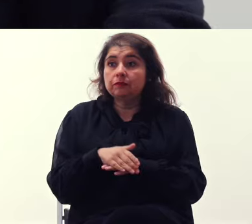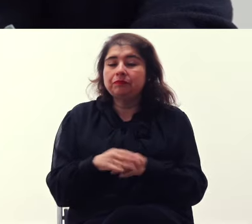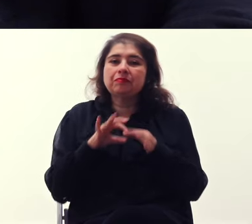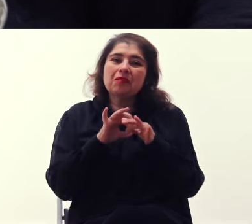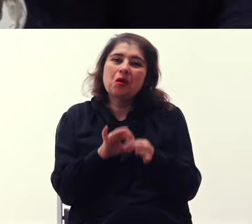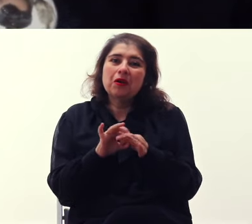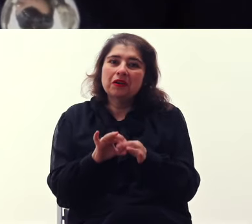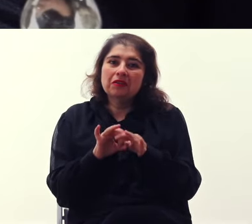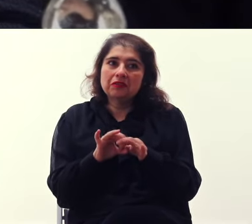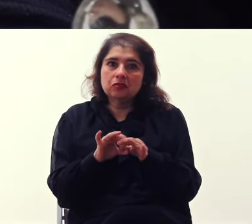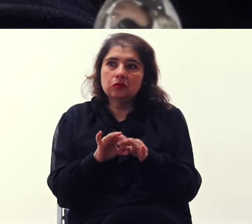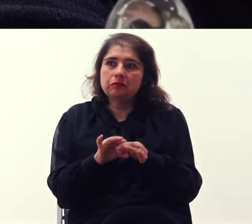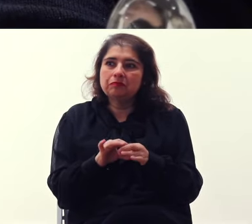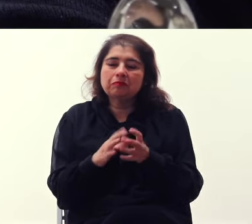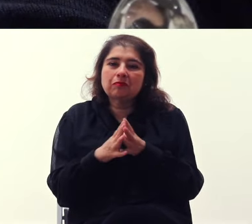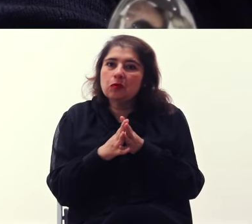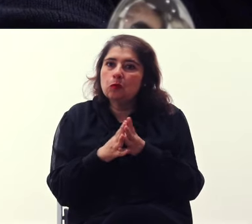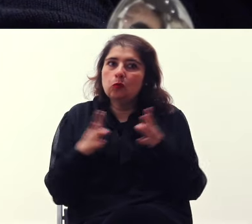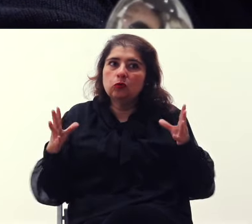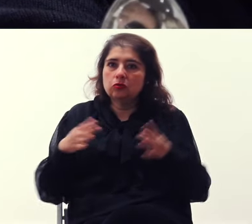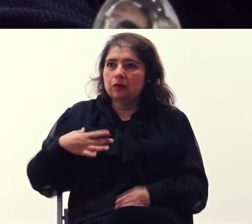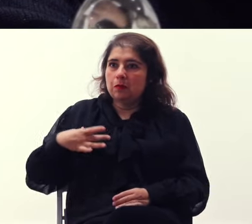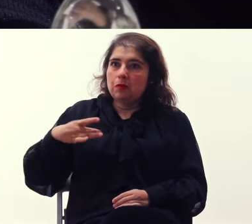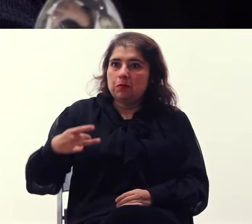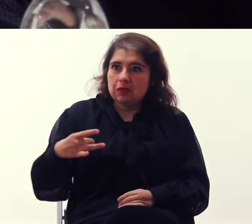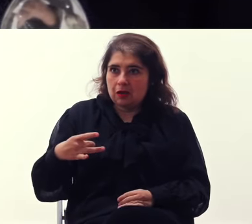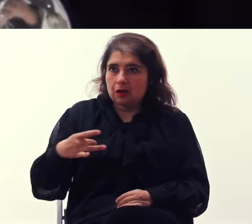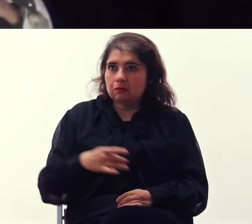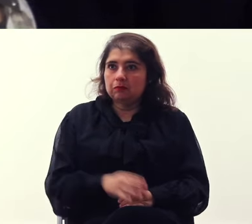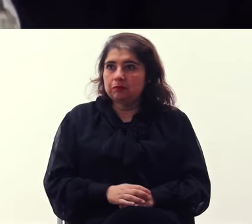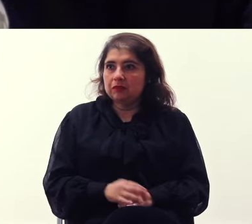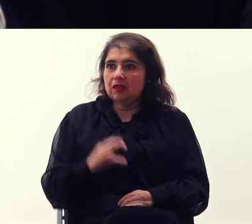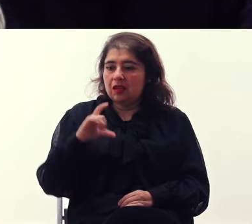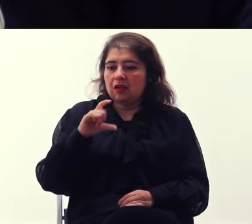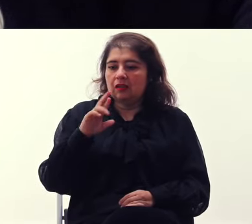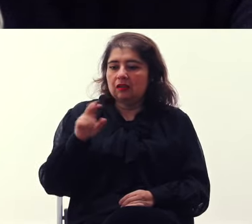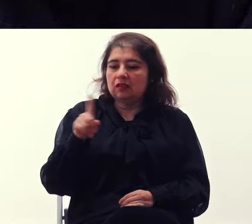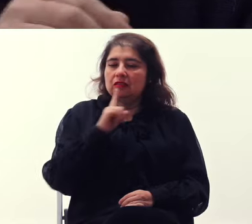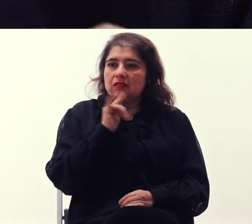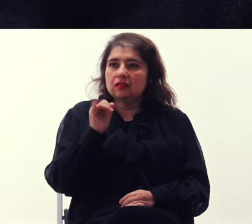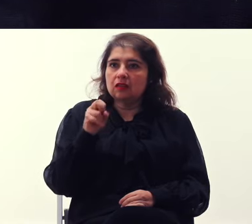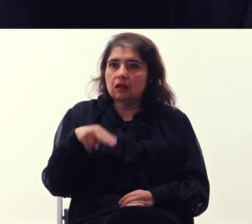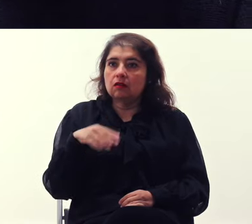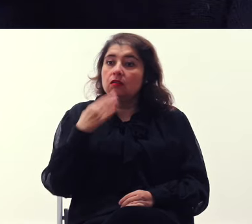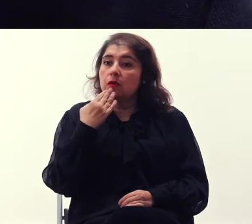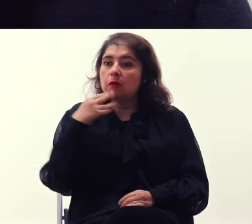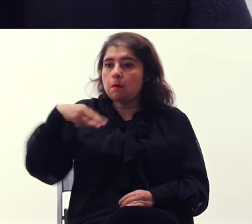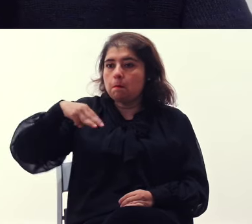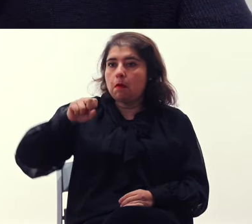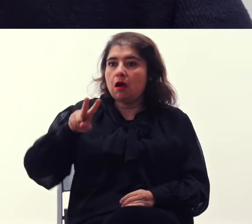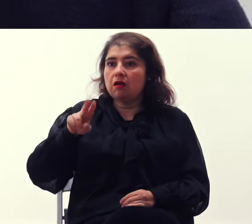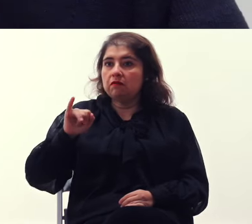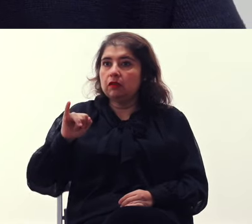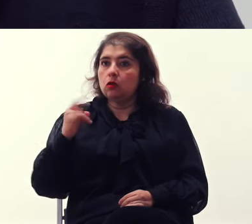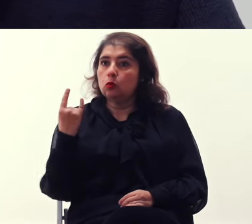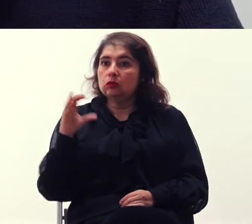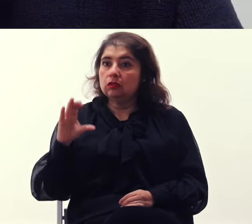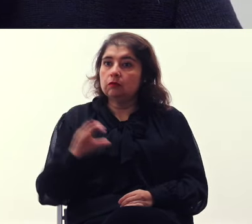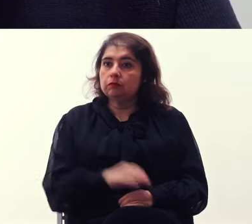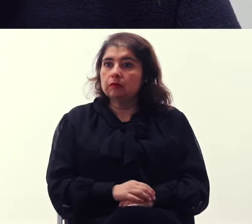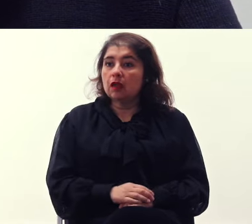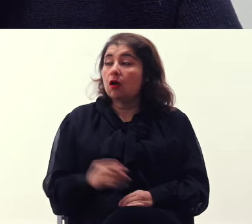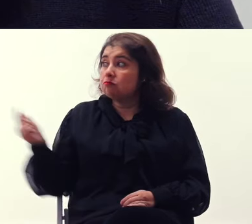Buenas tardes. Agradezco profundamente la invitación de Cristian y de Mavi